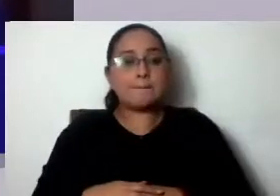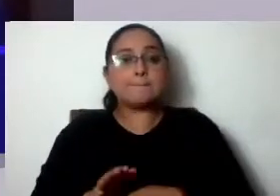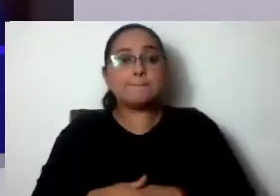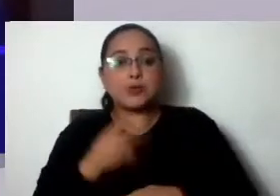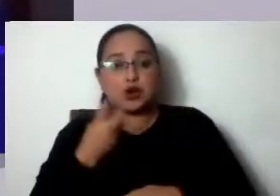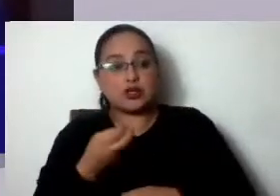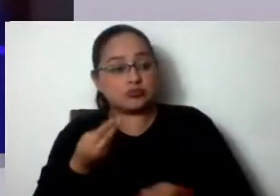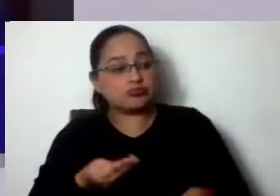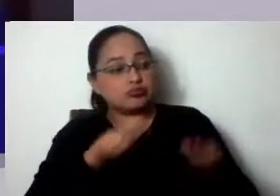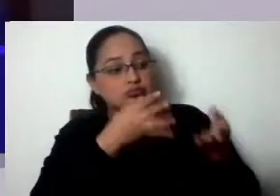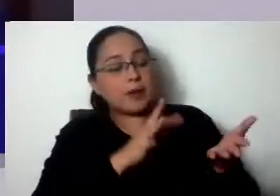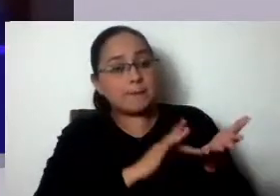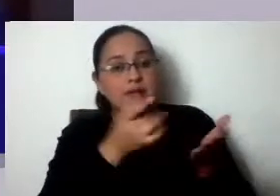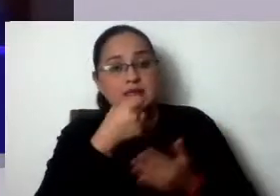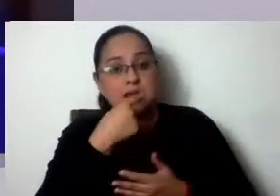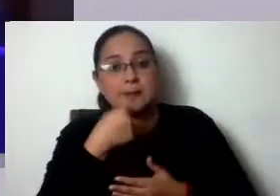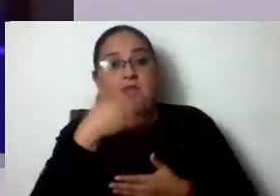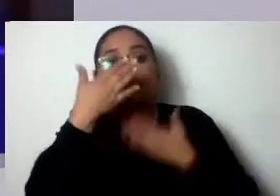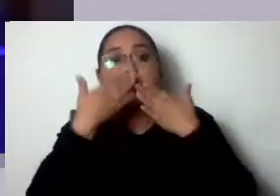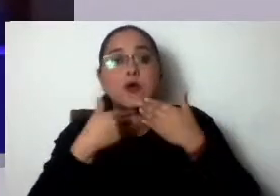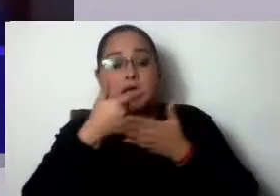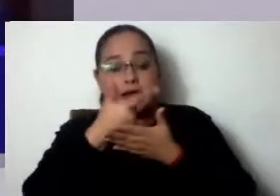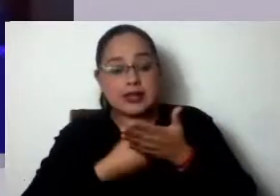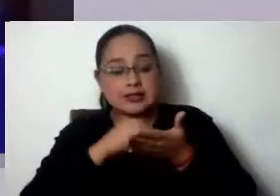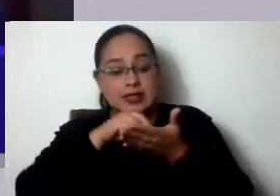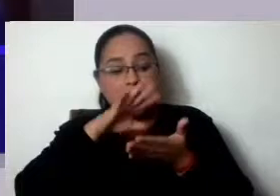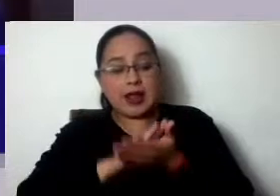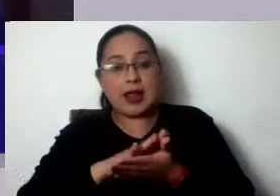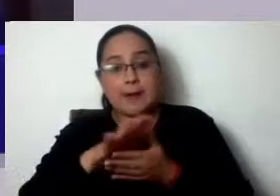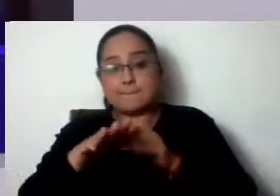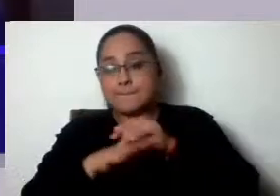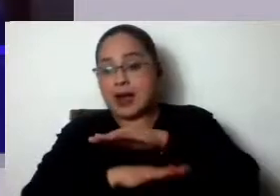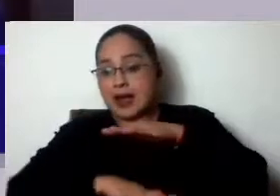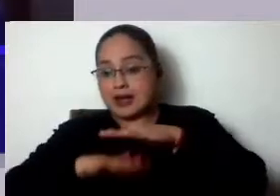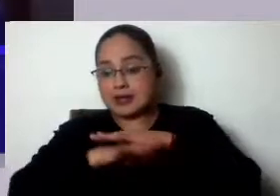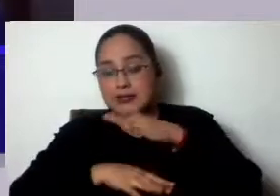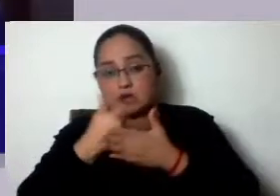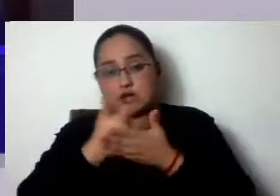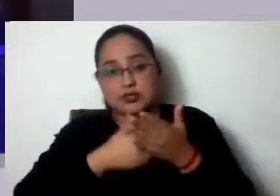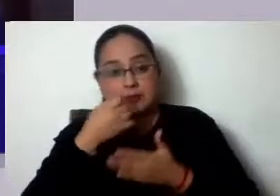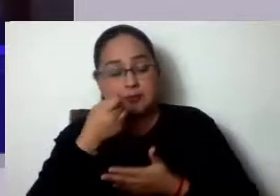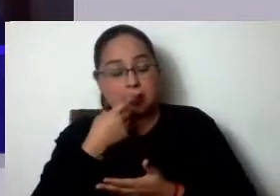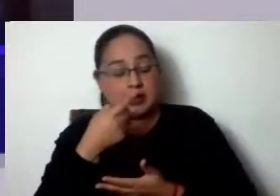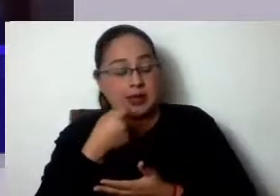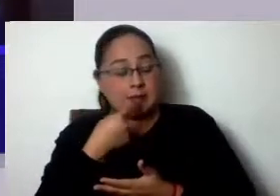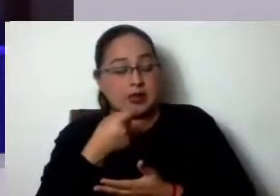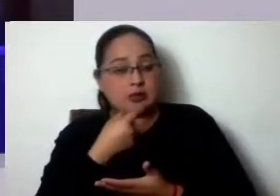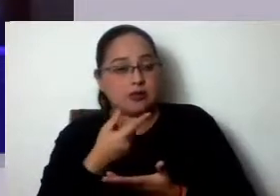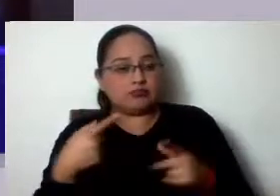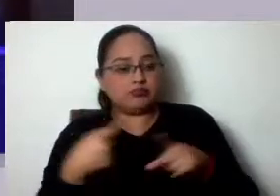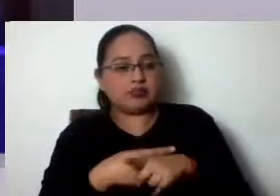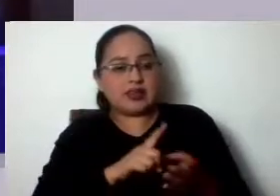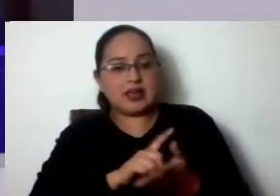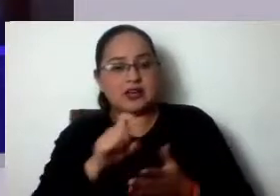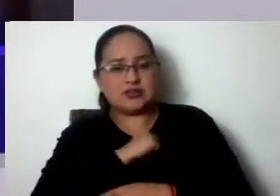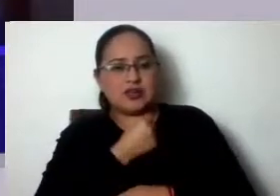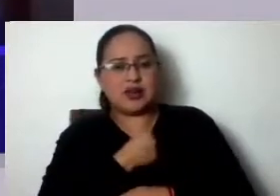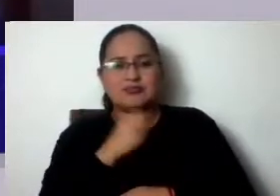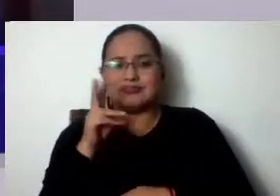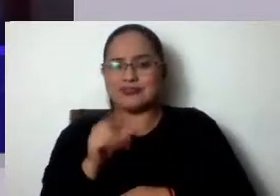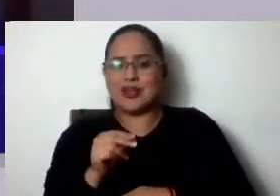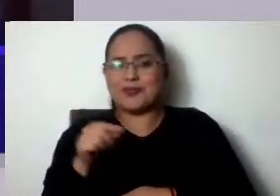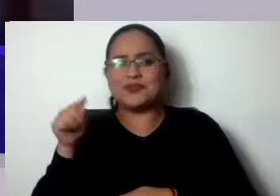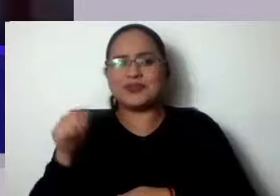proporcionar un fármaco que no esté incluido en el cuadro básico no contraviene el derecho a la salud sino que protege el derecho